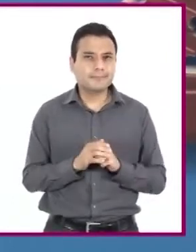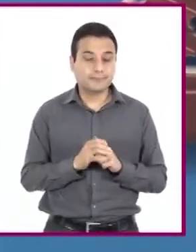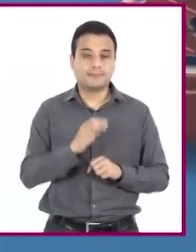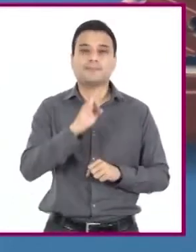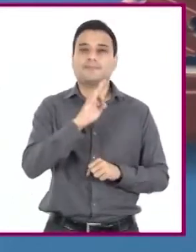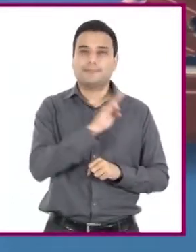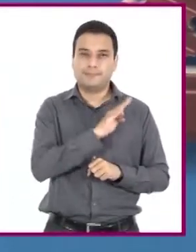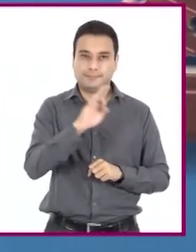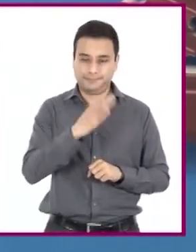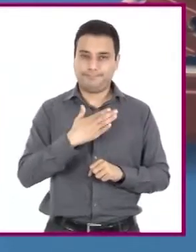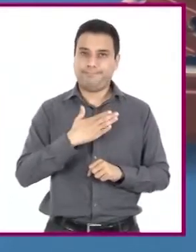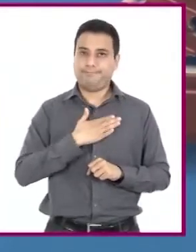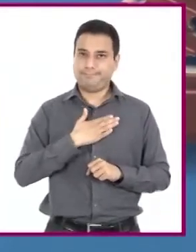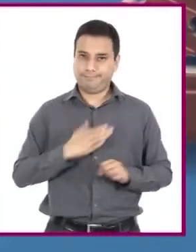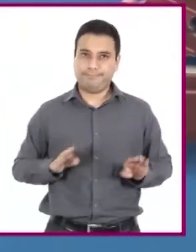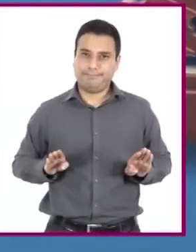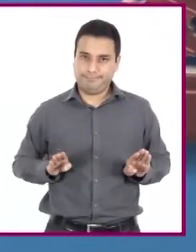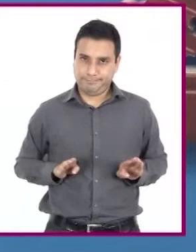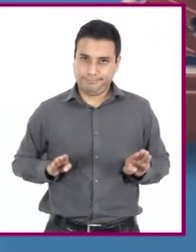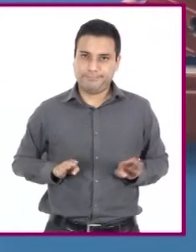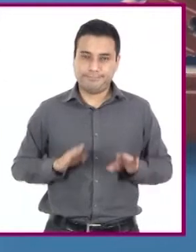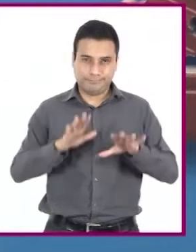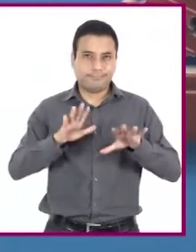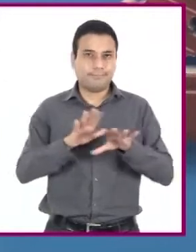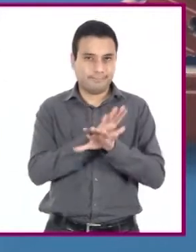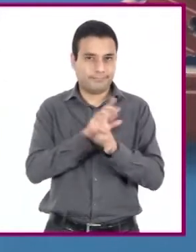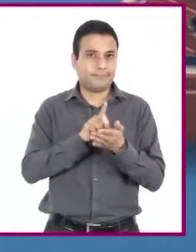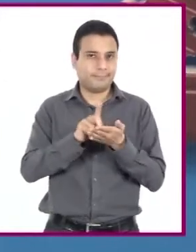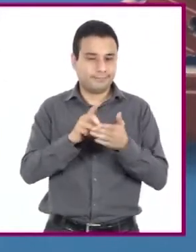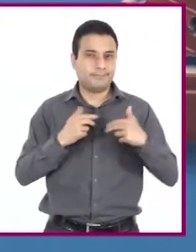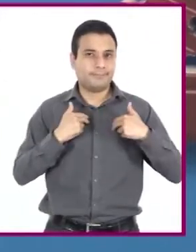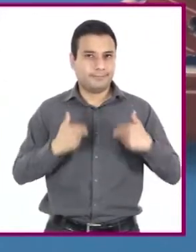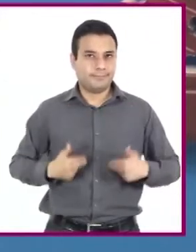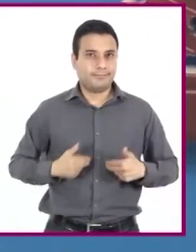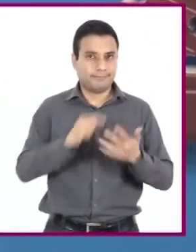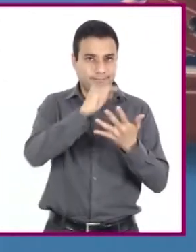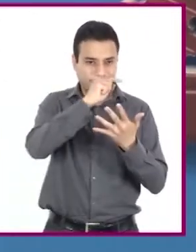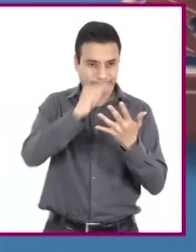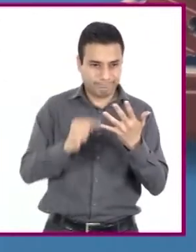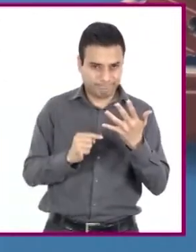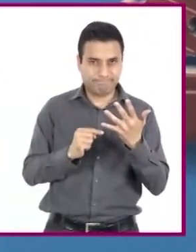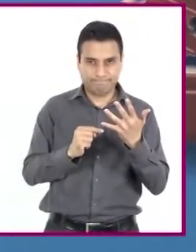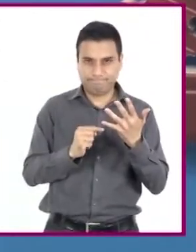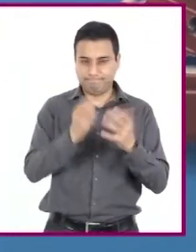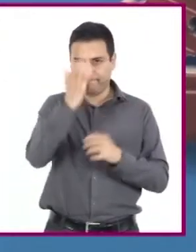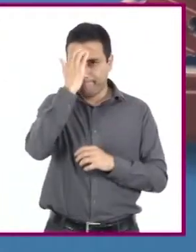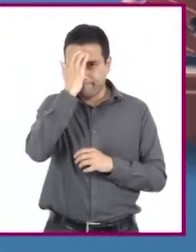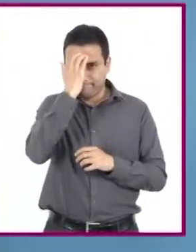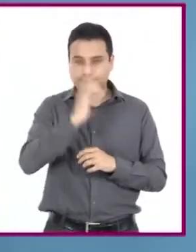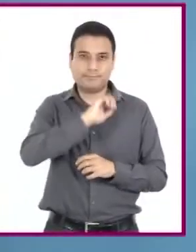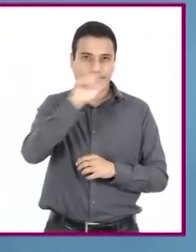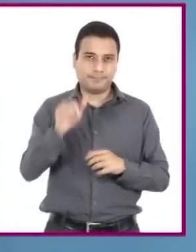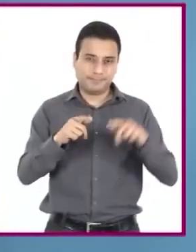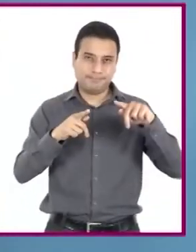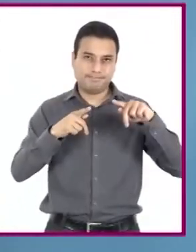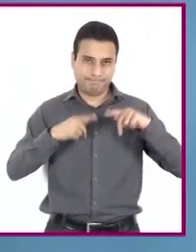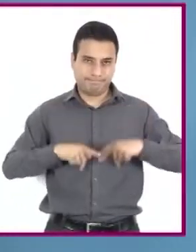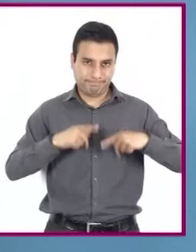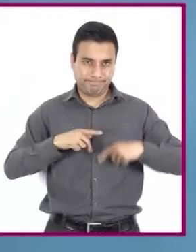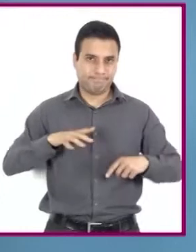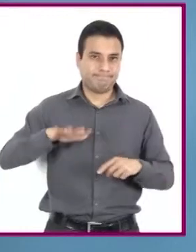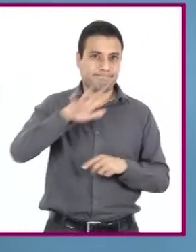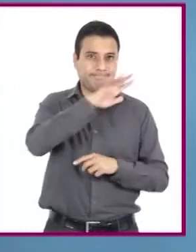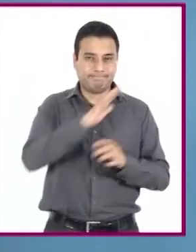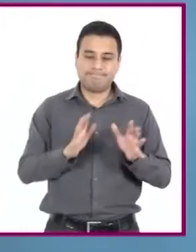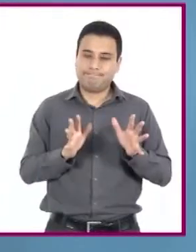actitud personal, congruente con los derechos humanos y promover cambios sociales. En materia de